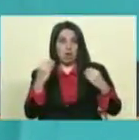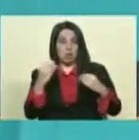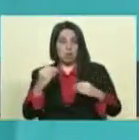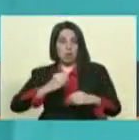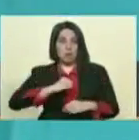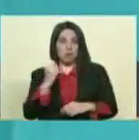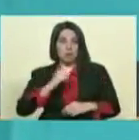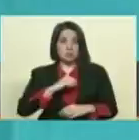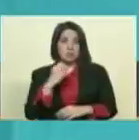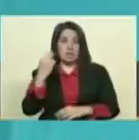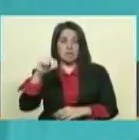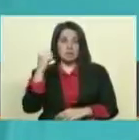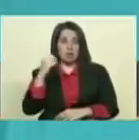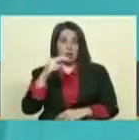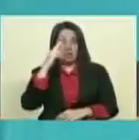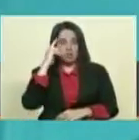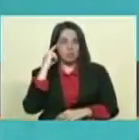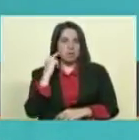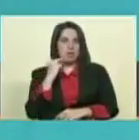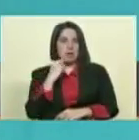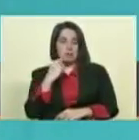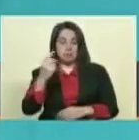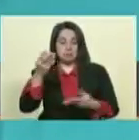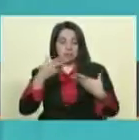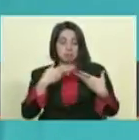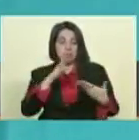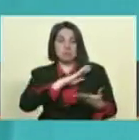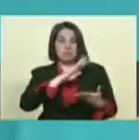Nacional Bolivariana. Tengo mi carné, compadre.